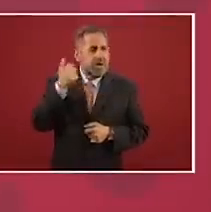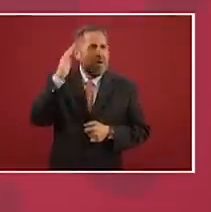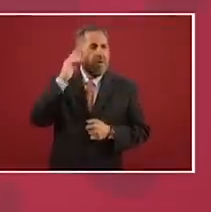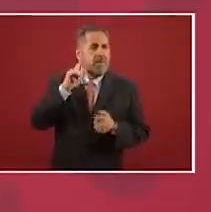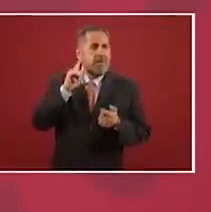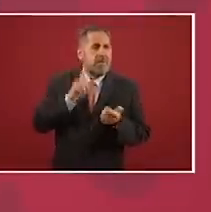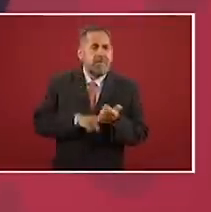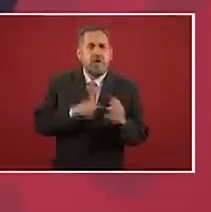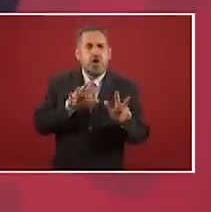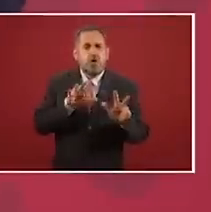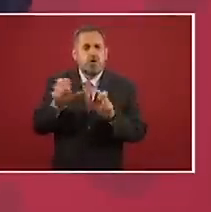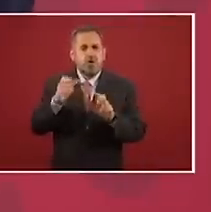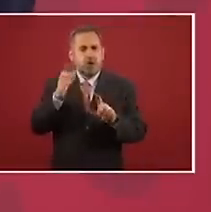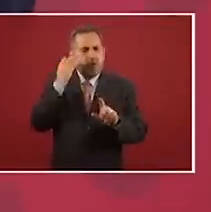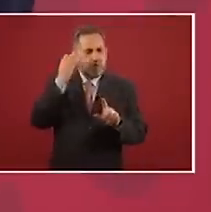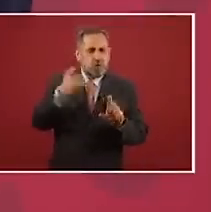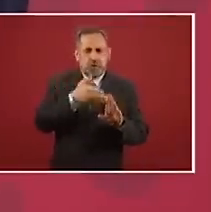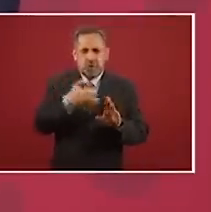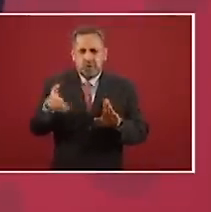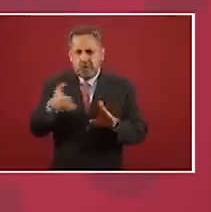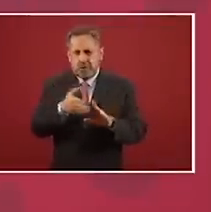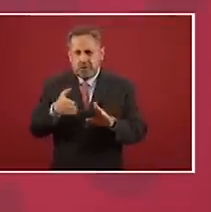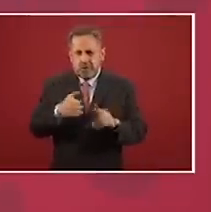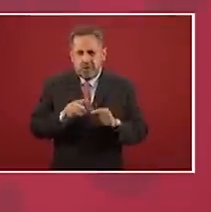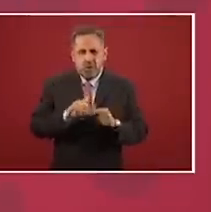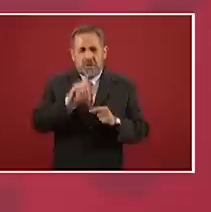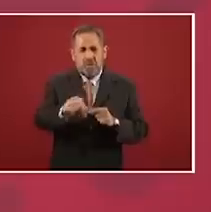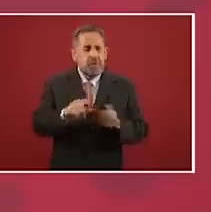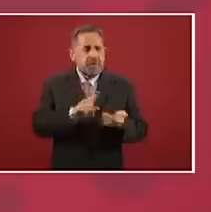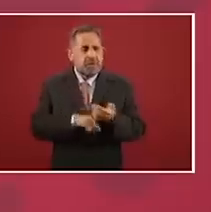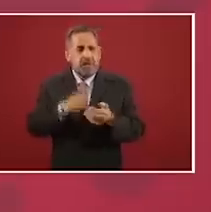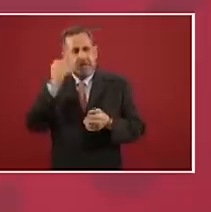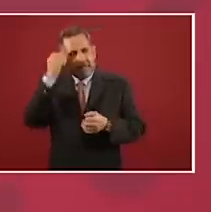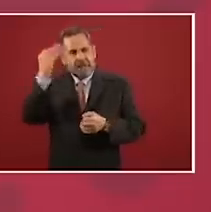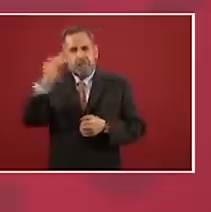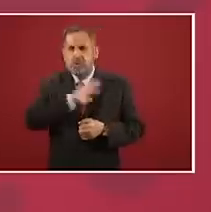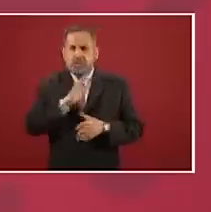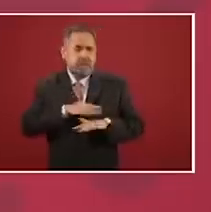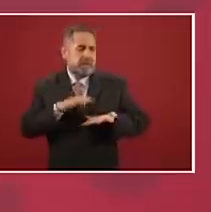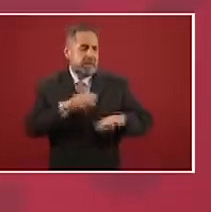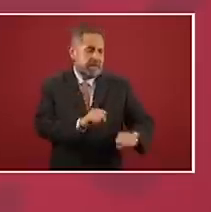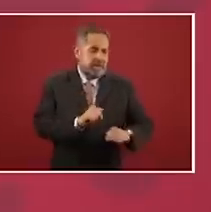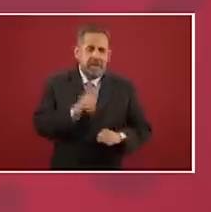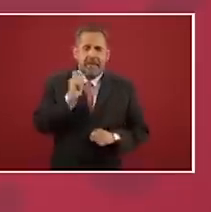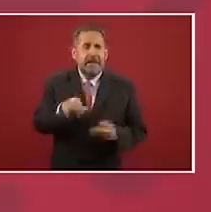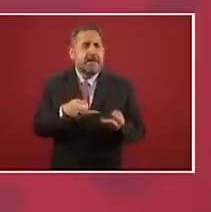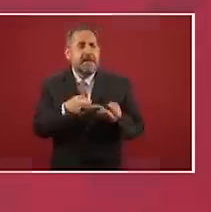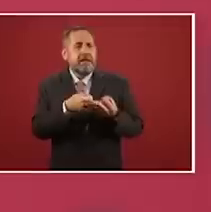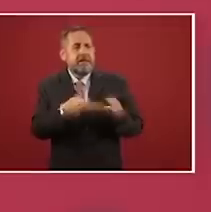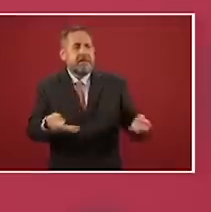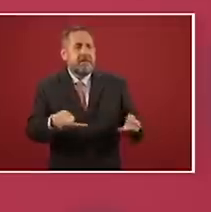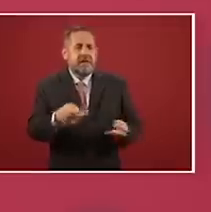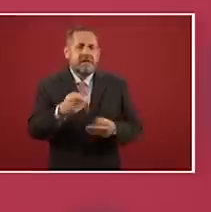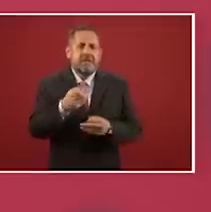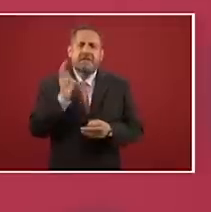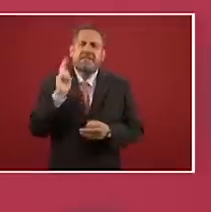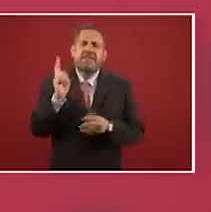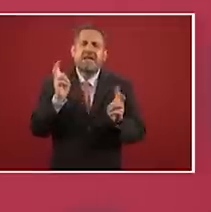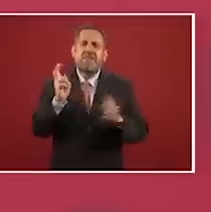XIX o sucedió durante toda la colonia, lo de las tierras de mano muerta,